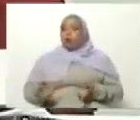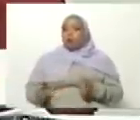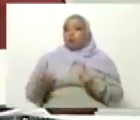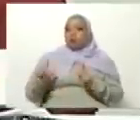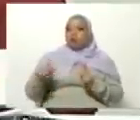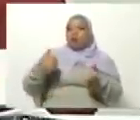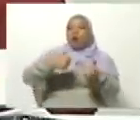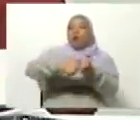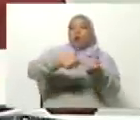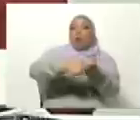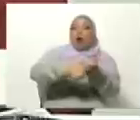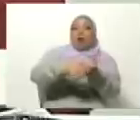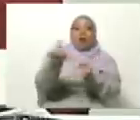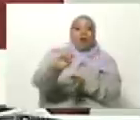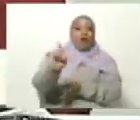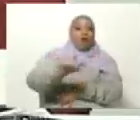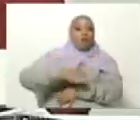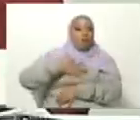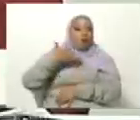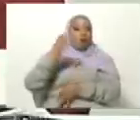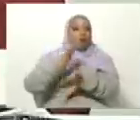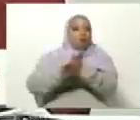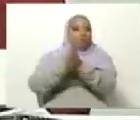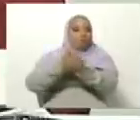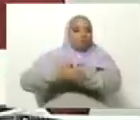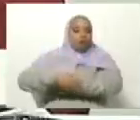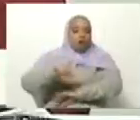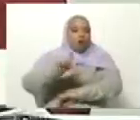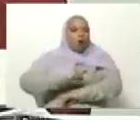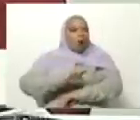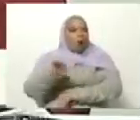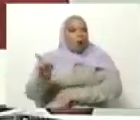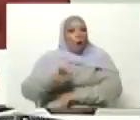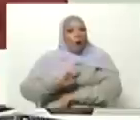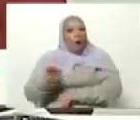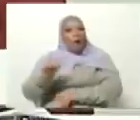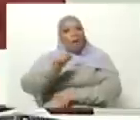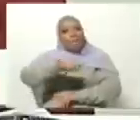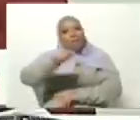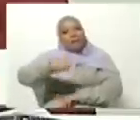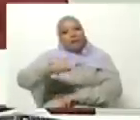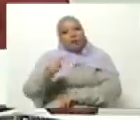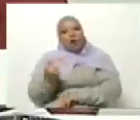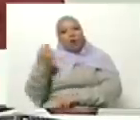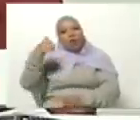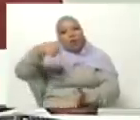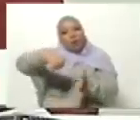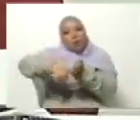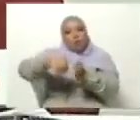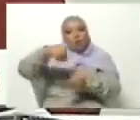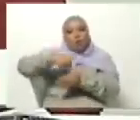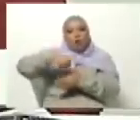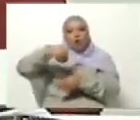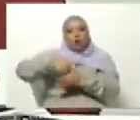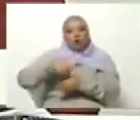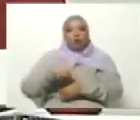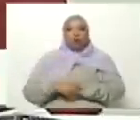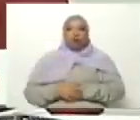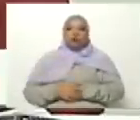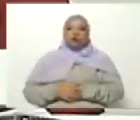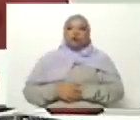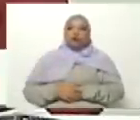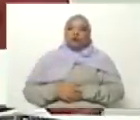no. Porque las cactahuellas te garantizan que cada persona es un voto. Las condiciones están dadas, tenemos un